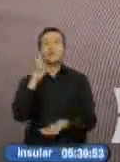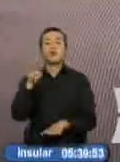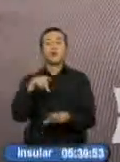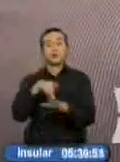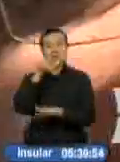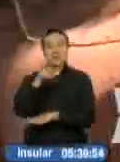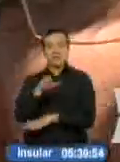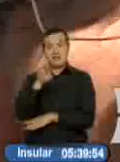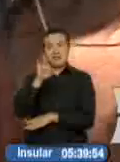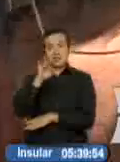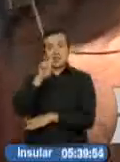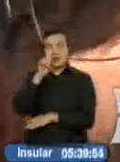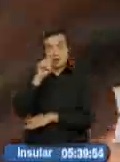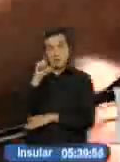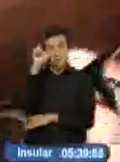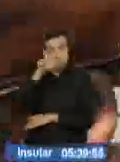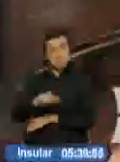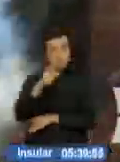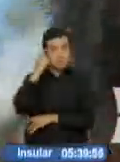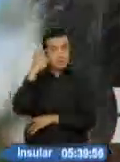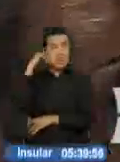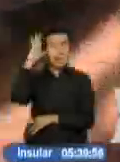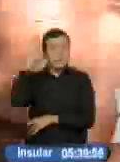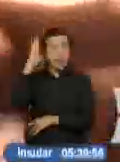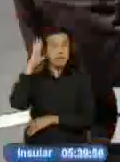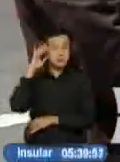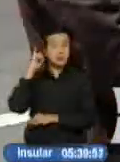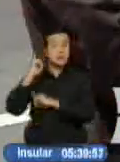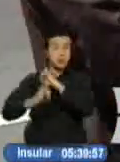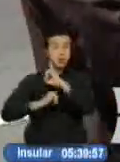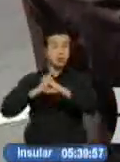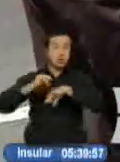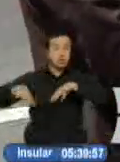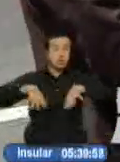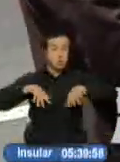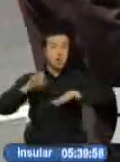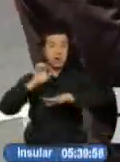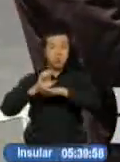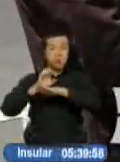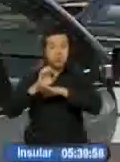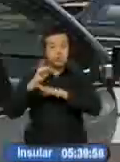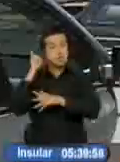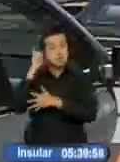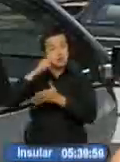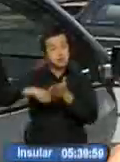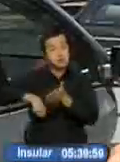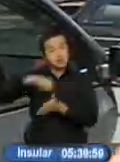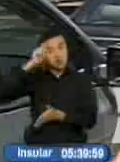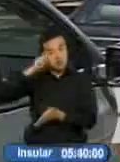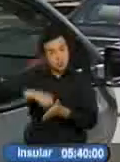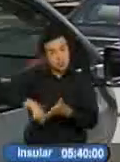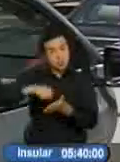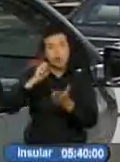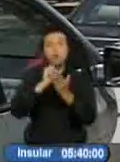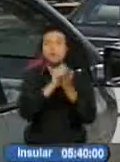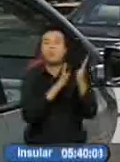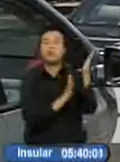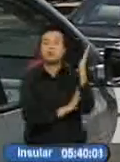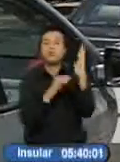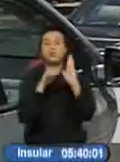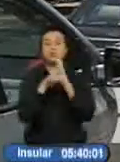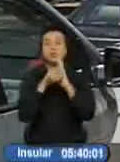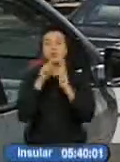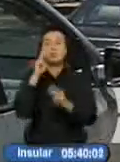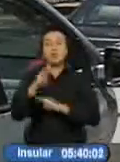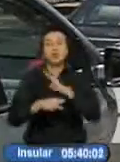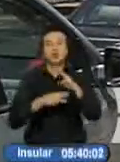Cobo Molineros, pero que deberían ir acompañados de acciones internacionales que como país no ha suscrito el Ecuador. Un proyecto del Banco Mundial